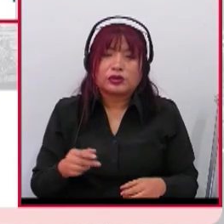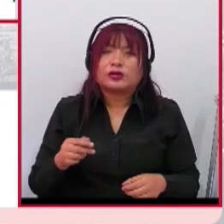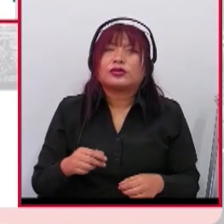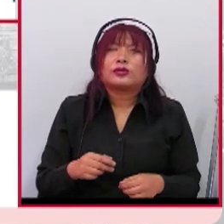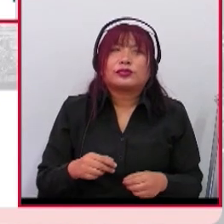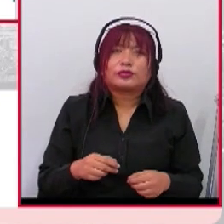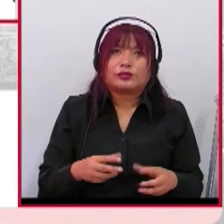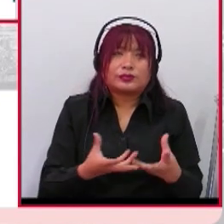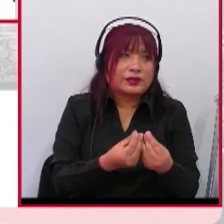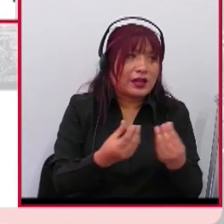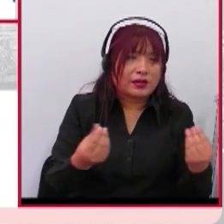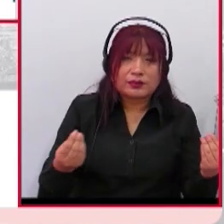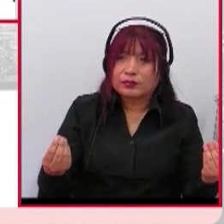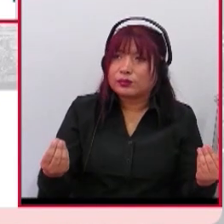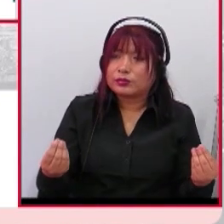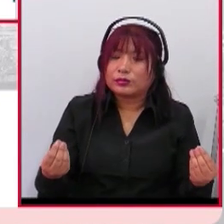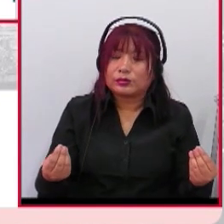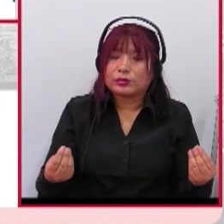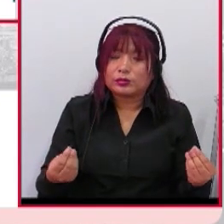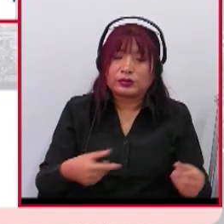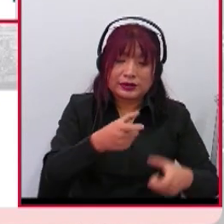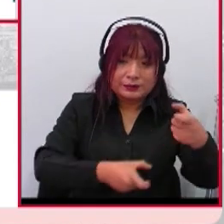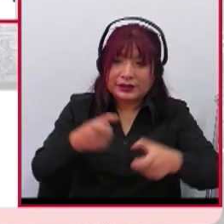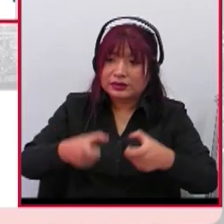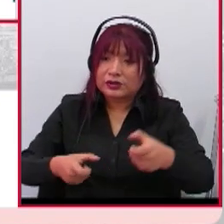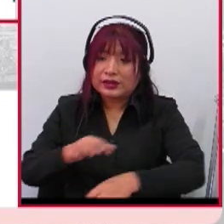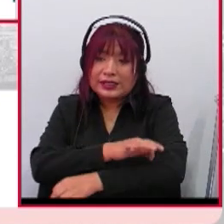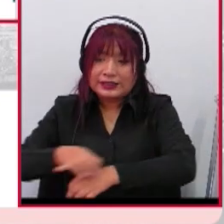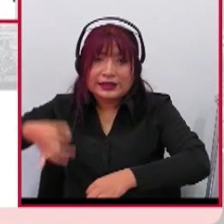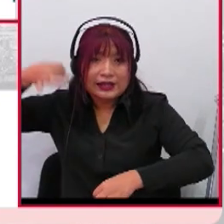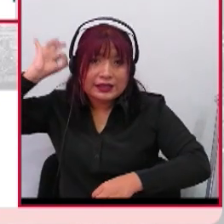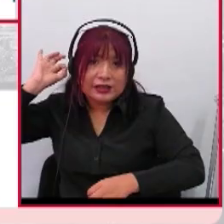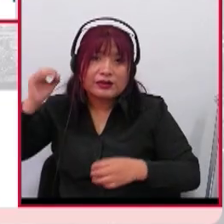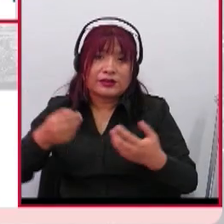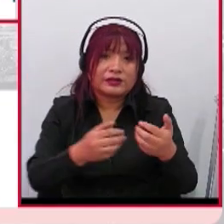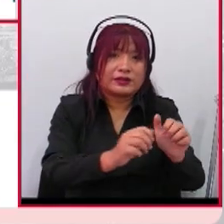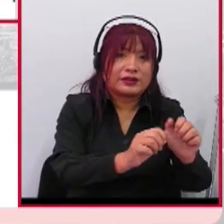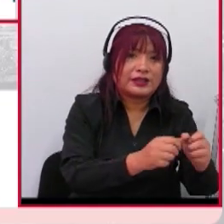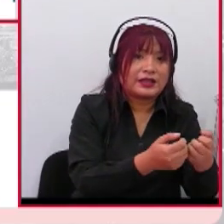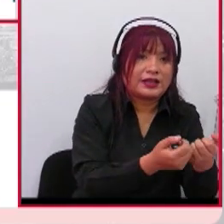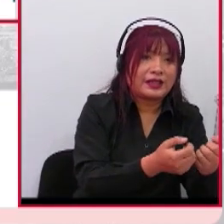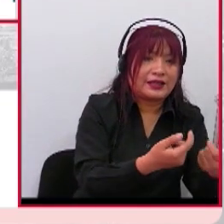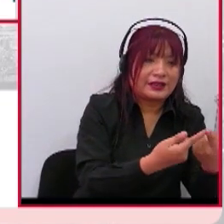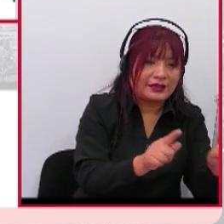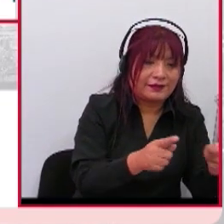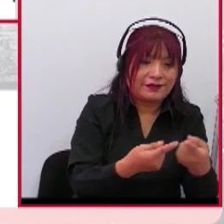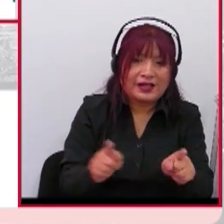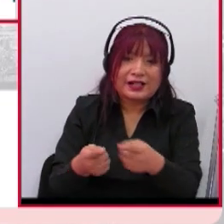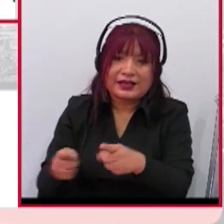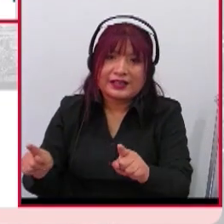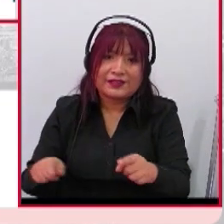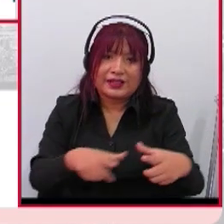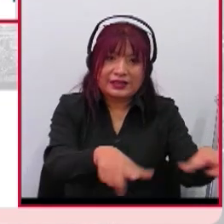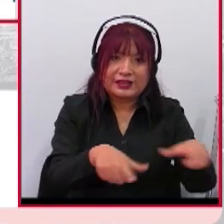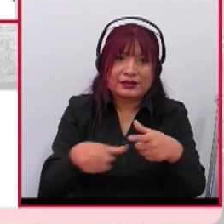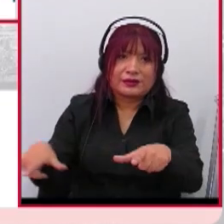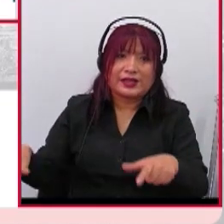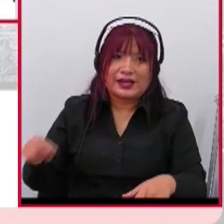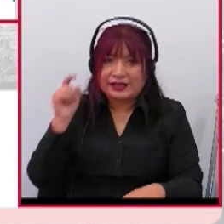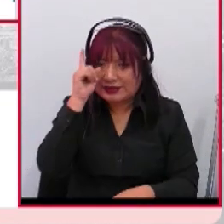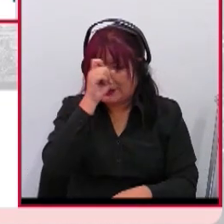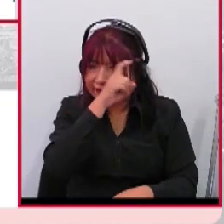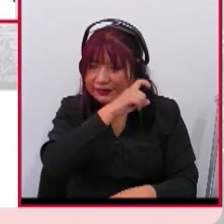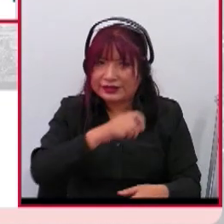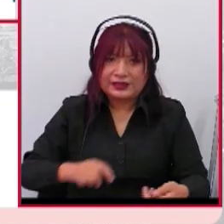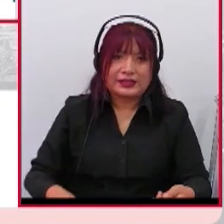también las culturas de estos ingenieros que venían de diferentes compañías y la gestión del cambio. Ser disciplinados